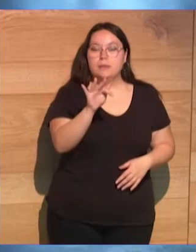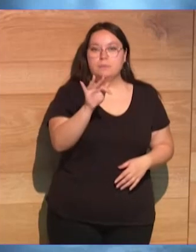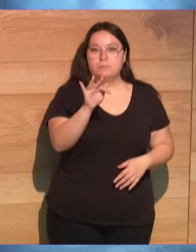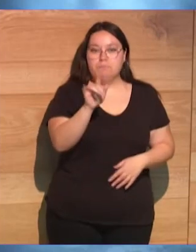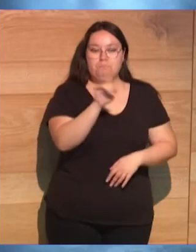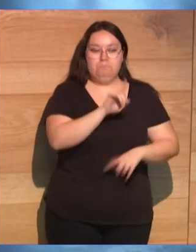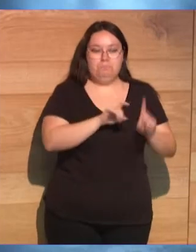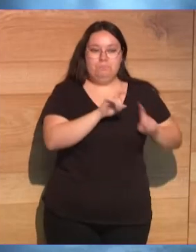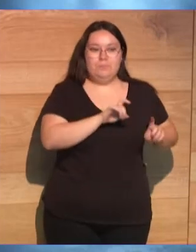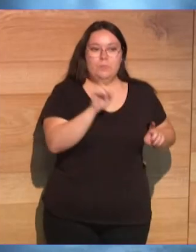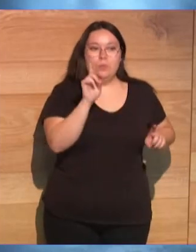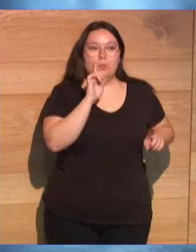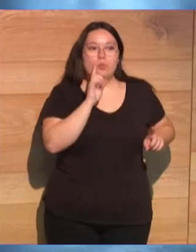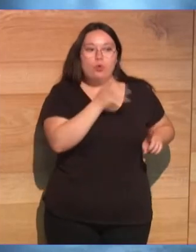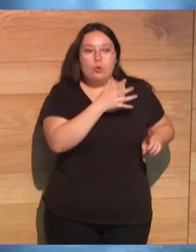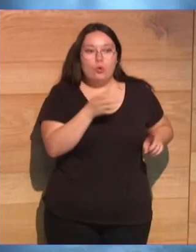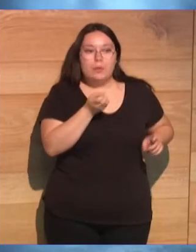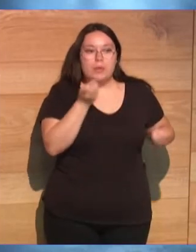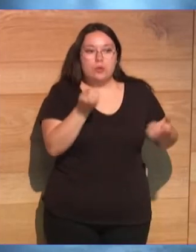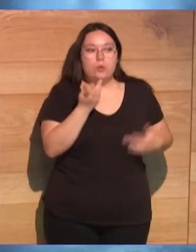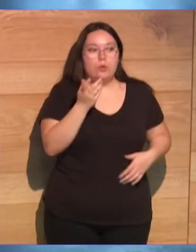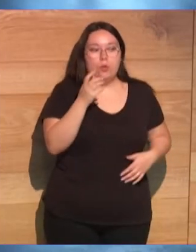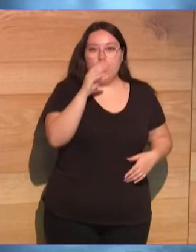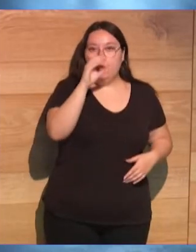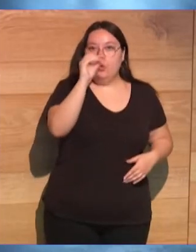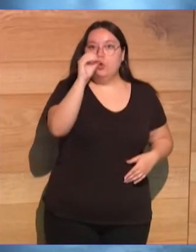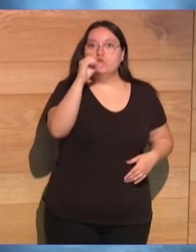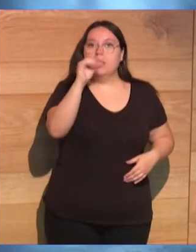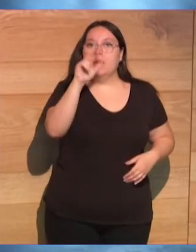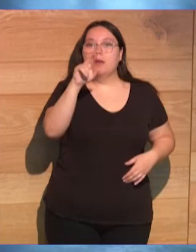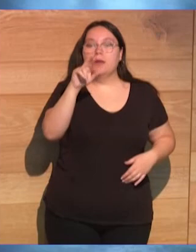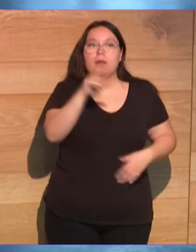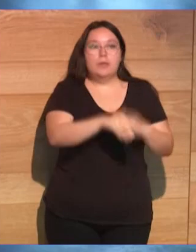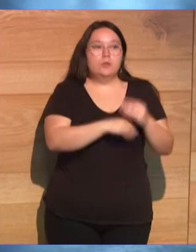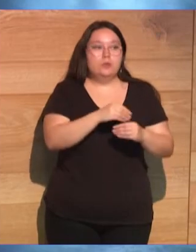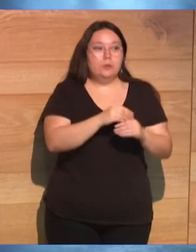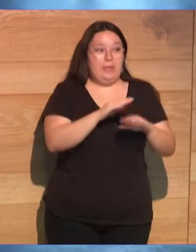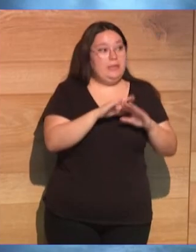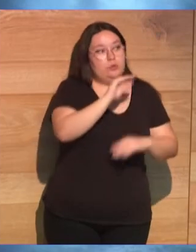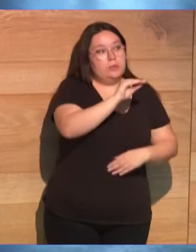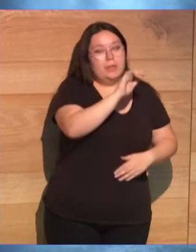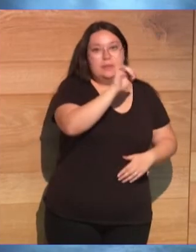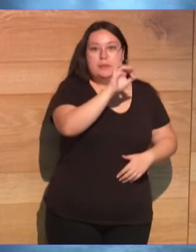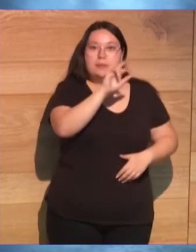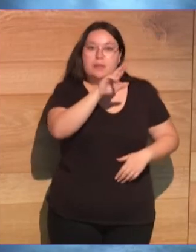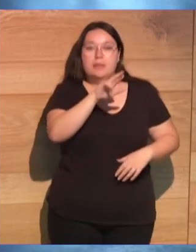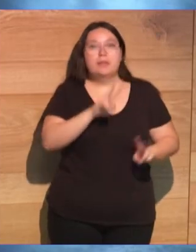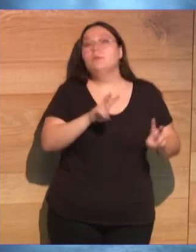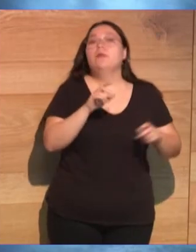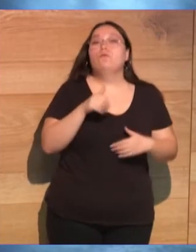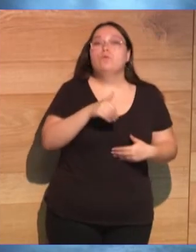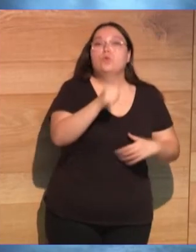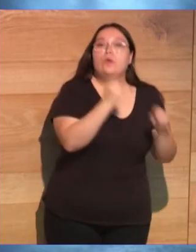retomo un comentario que había hecho antes Óscar para hacerte una pregunta, Esther, que es sobre el futuro del